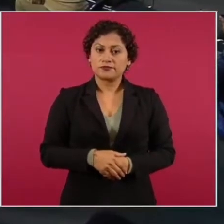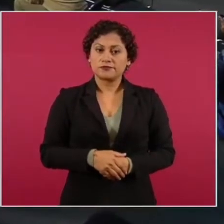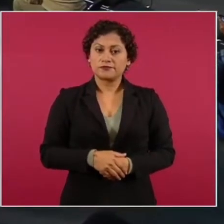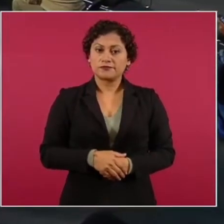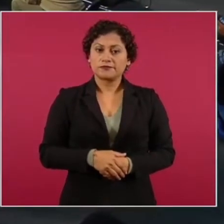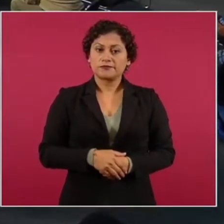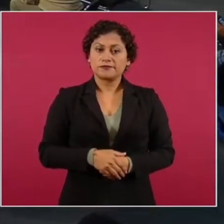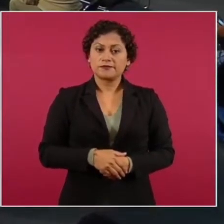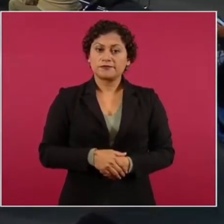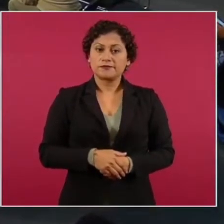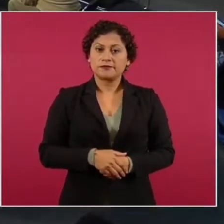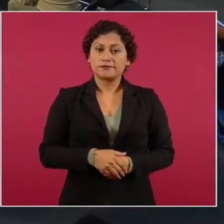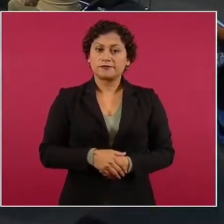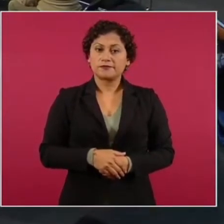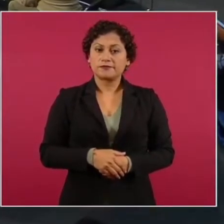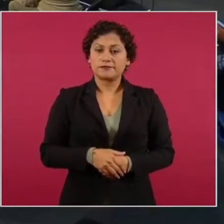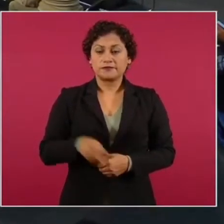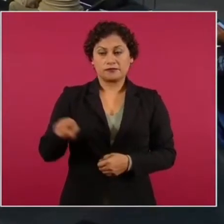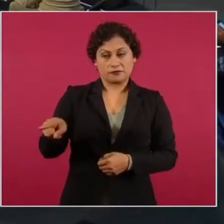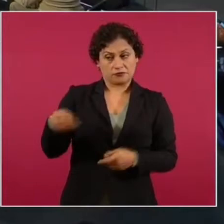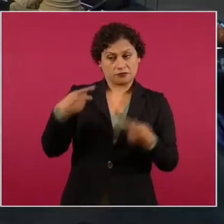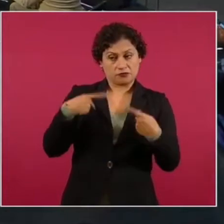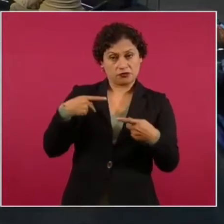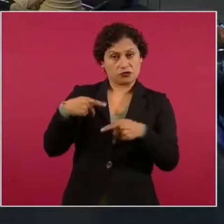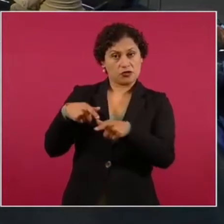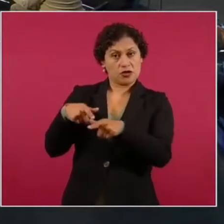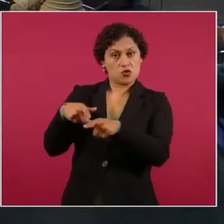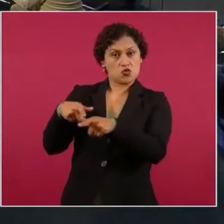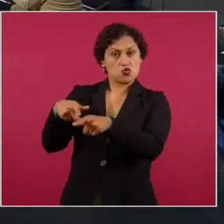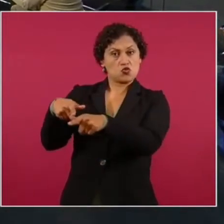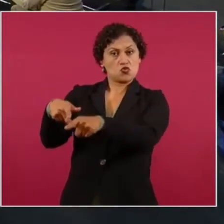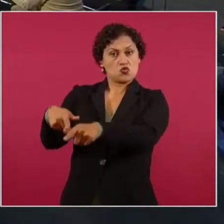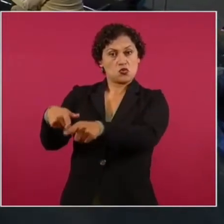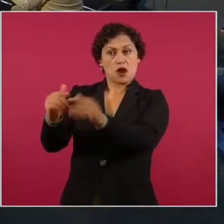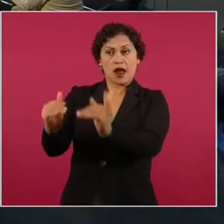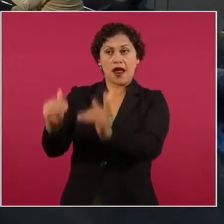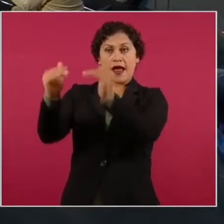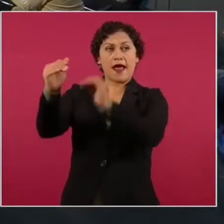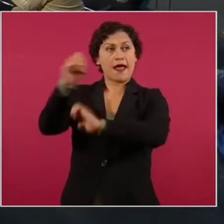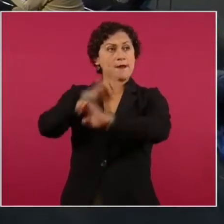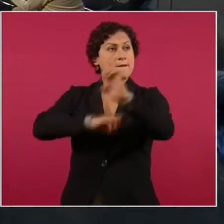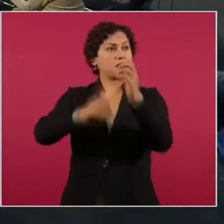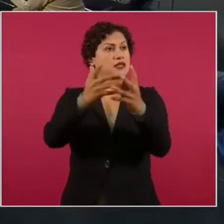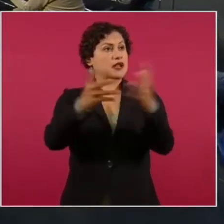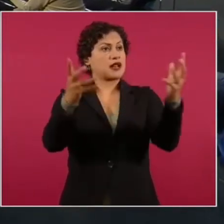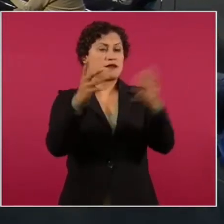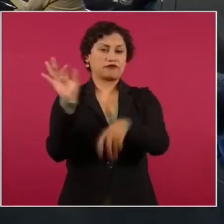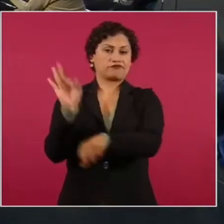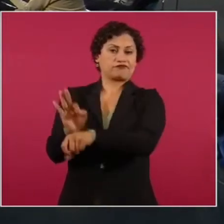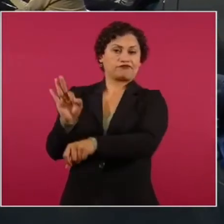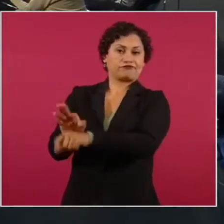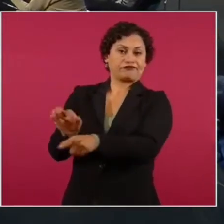Y lo defienden los grandes productores.